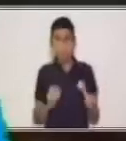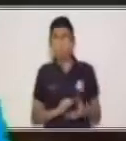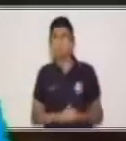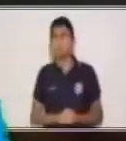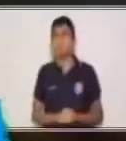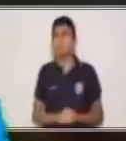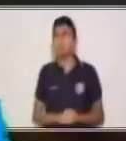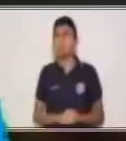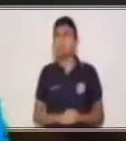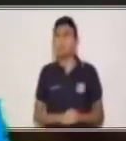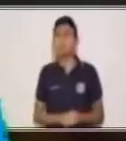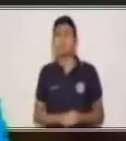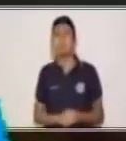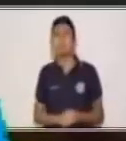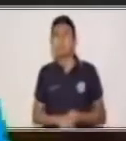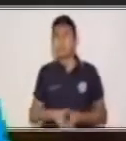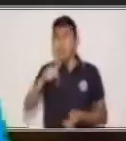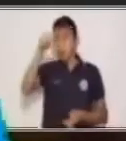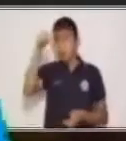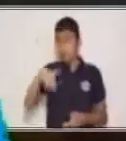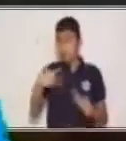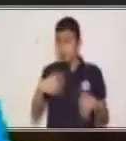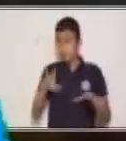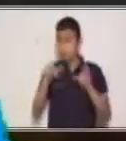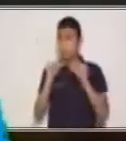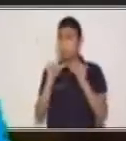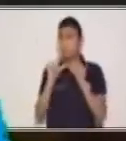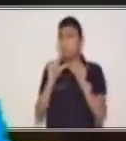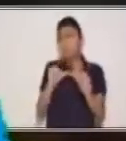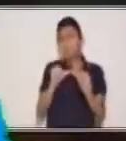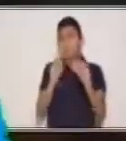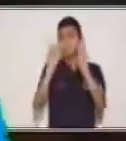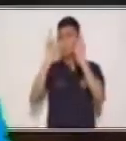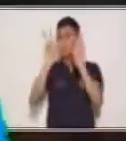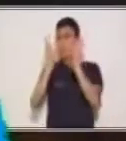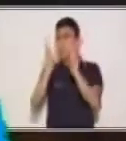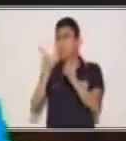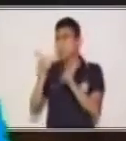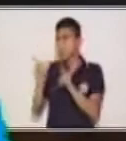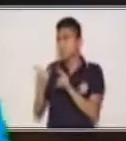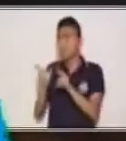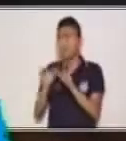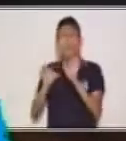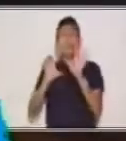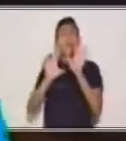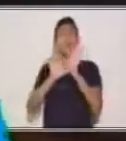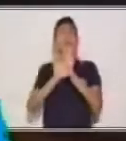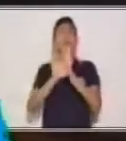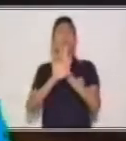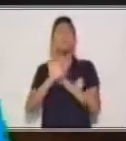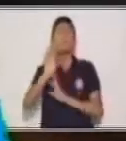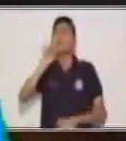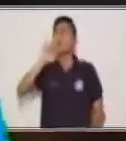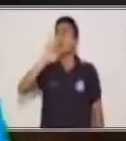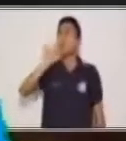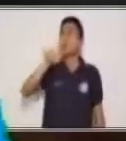el predicado. Vamos a continuar y vamos a volver a colocar el ejemplo de la oración de Juan.